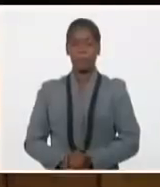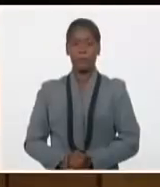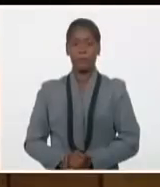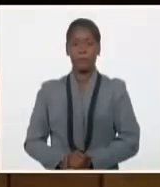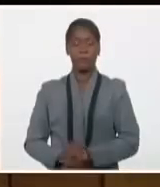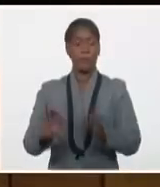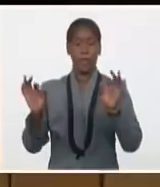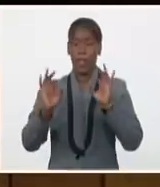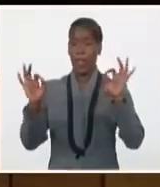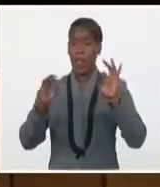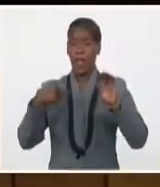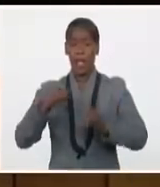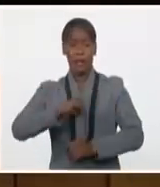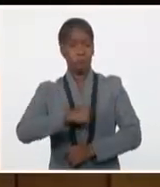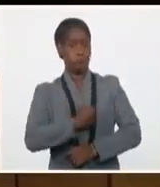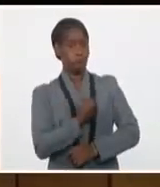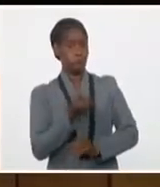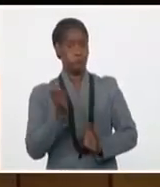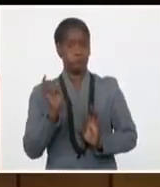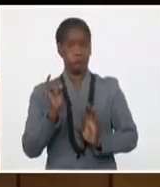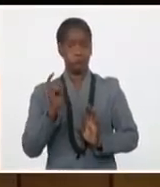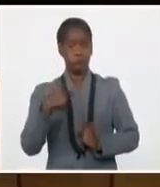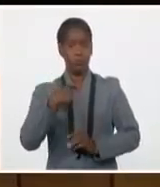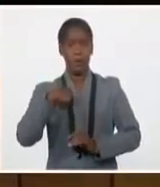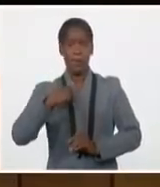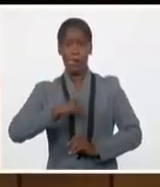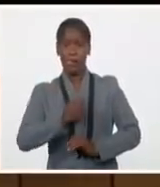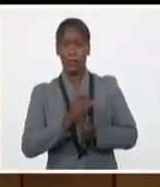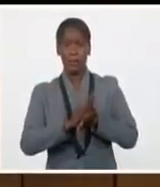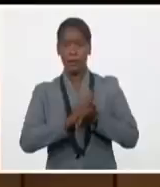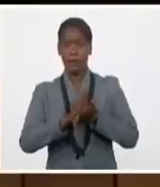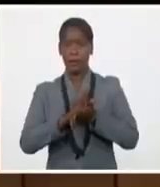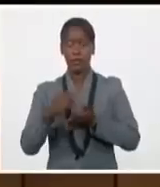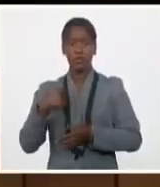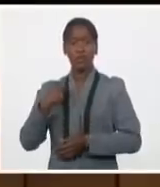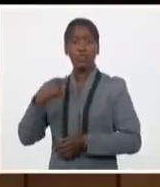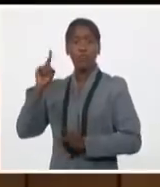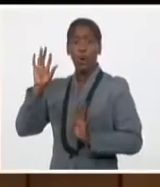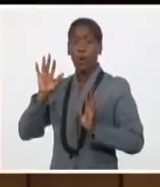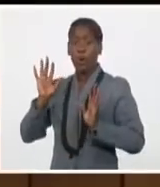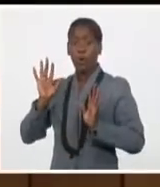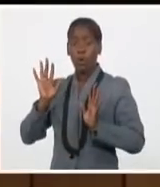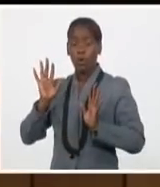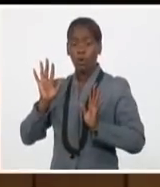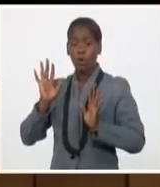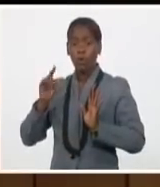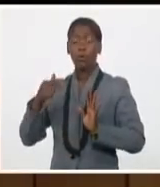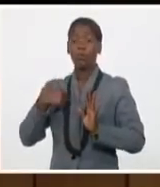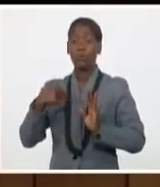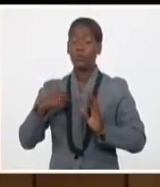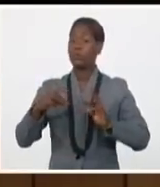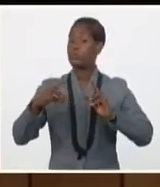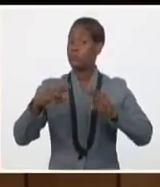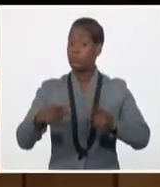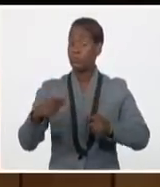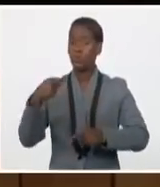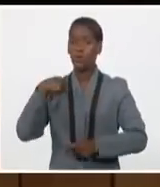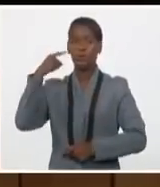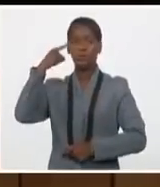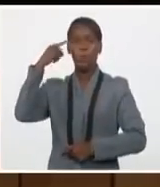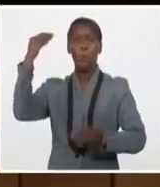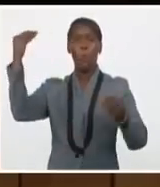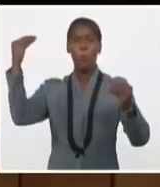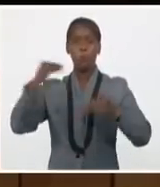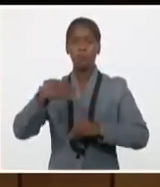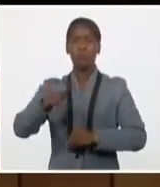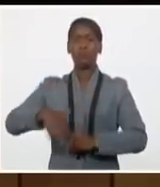Nada me obliga a esta decisión, pero creo fervientemente en la fuerza y el valor